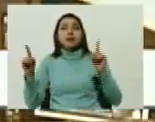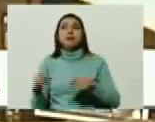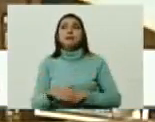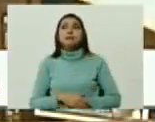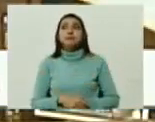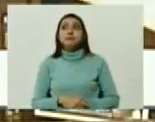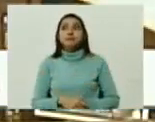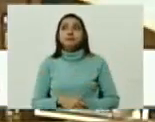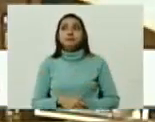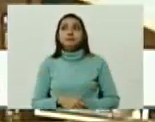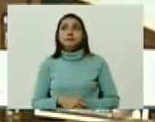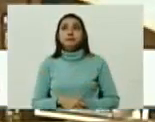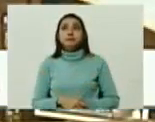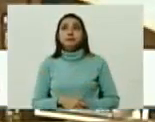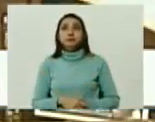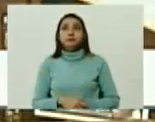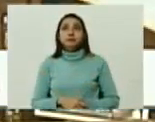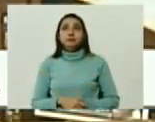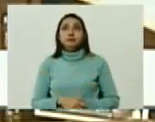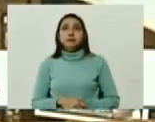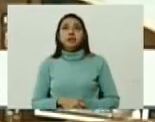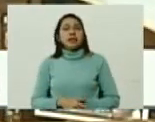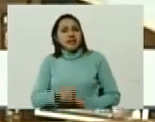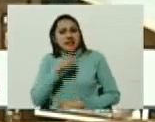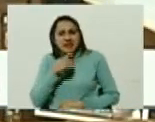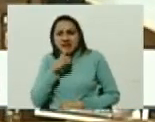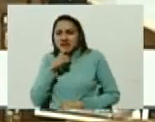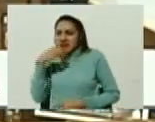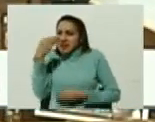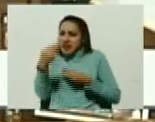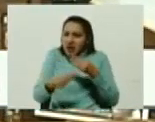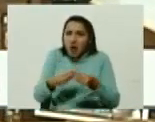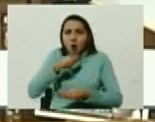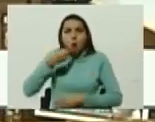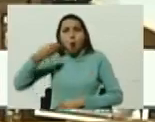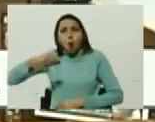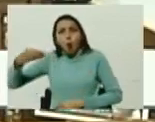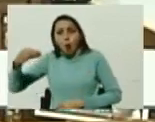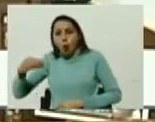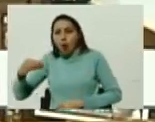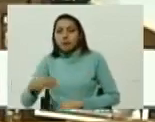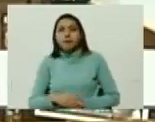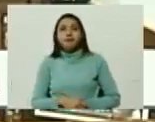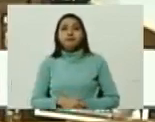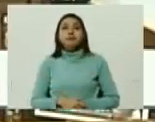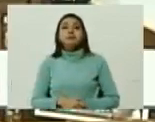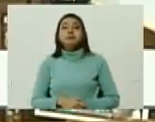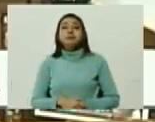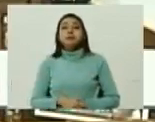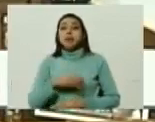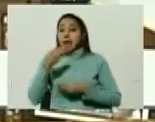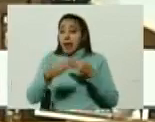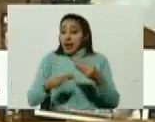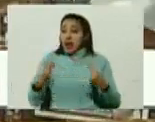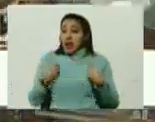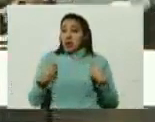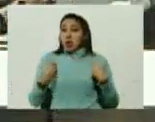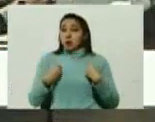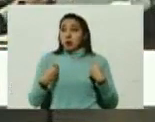colmado de tantas vicisitudes como joven que a corta edad le tocó vivir